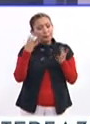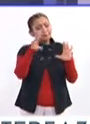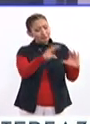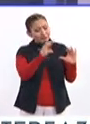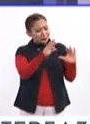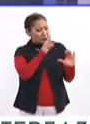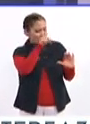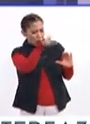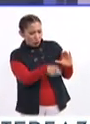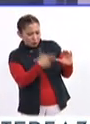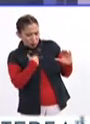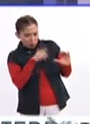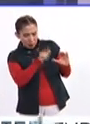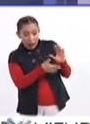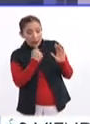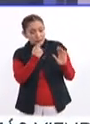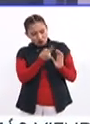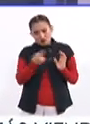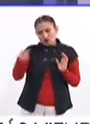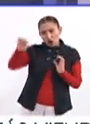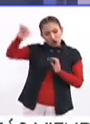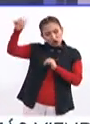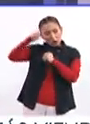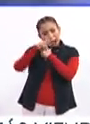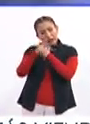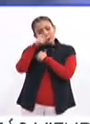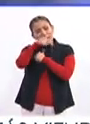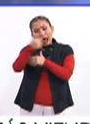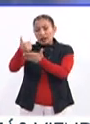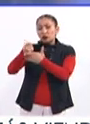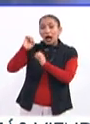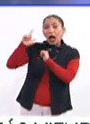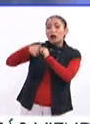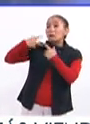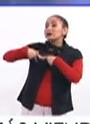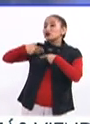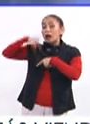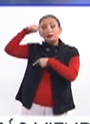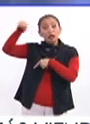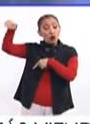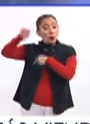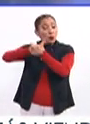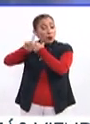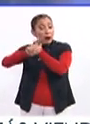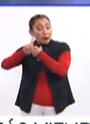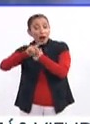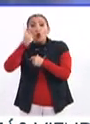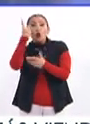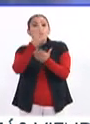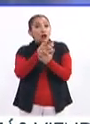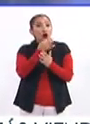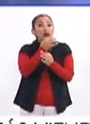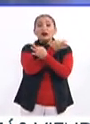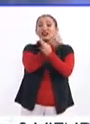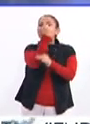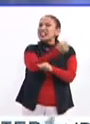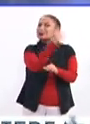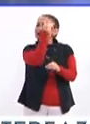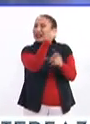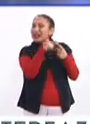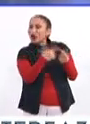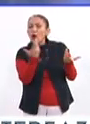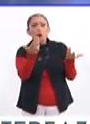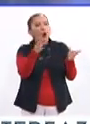formar a los mejores cuadros para mandarlos al mundo con las herramientas, no nada más para difundir lo que significa el país o